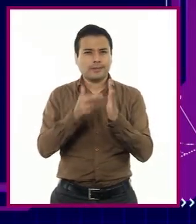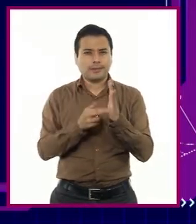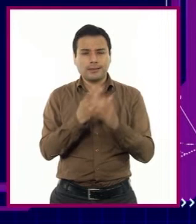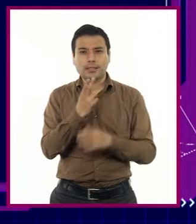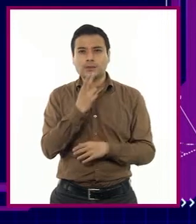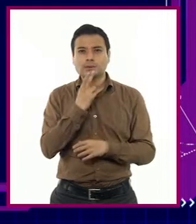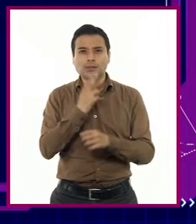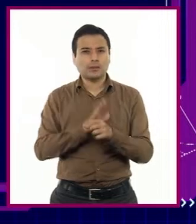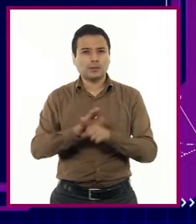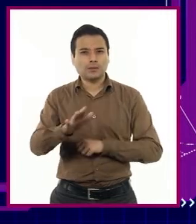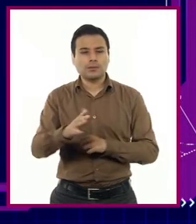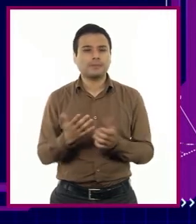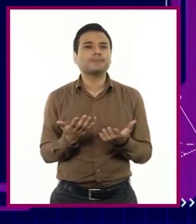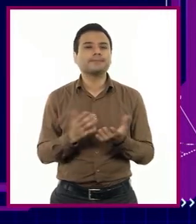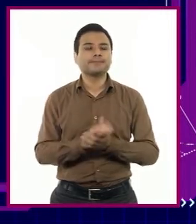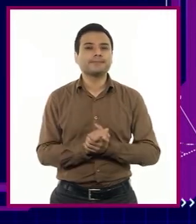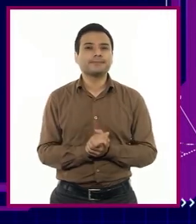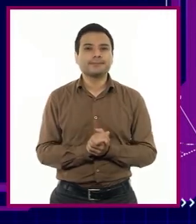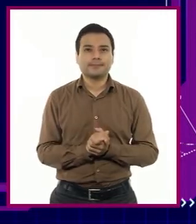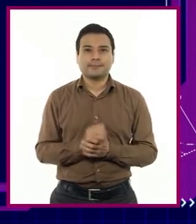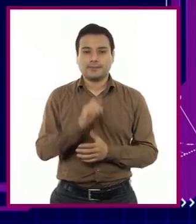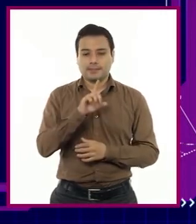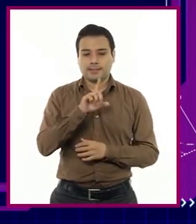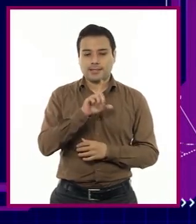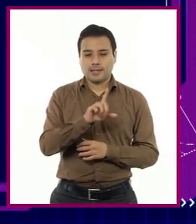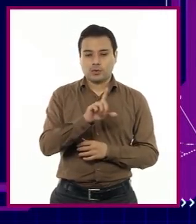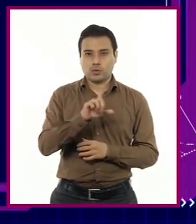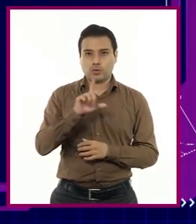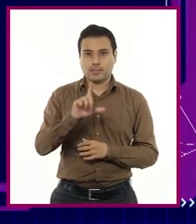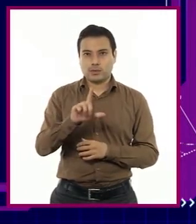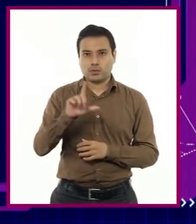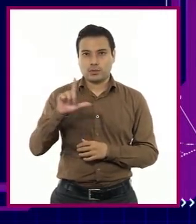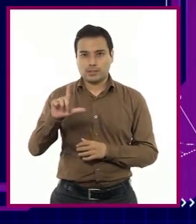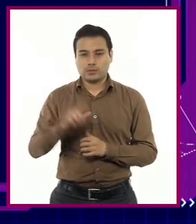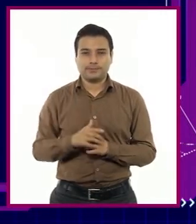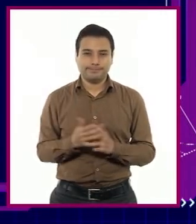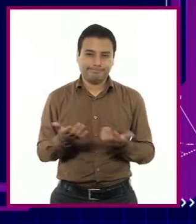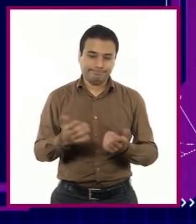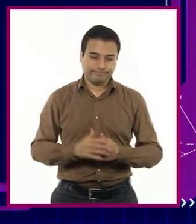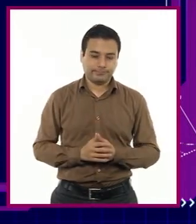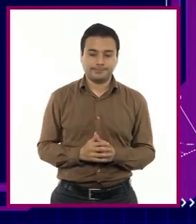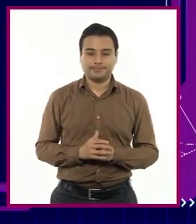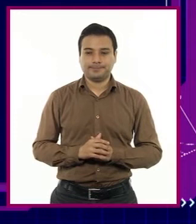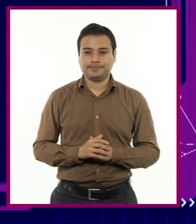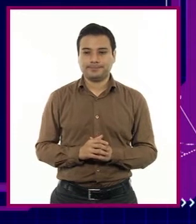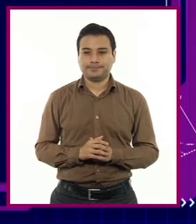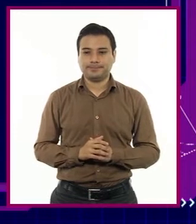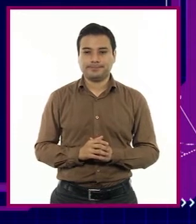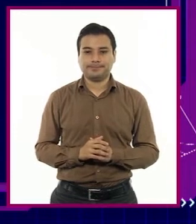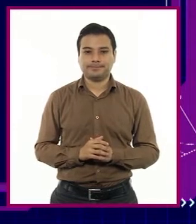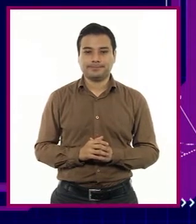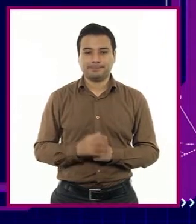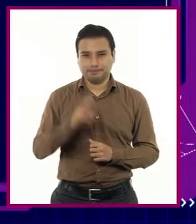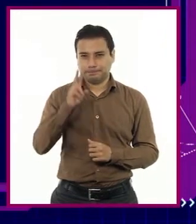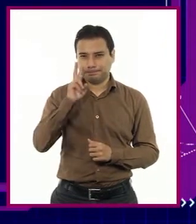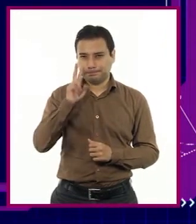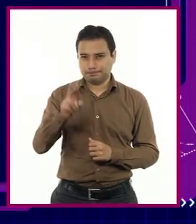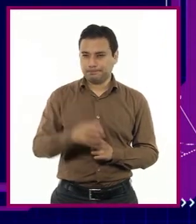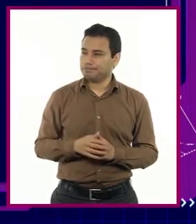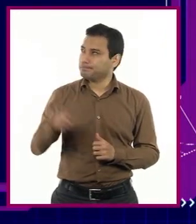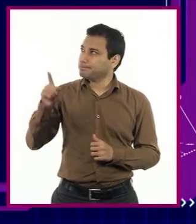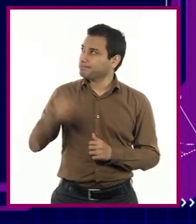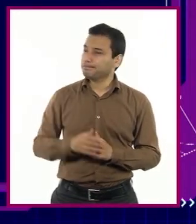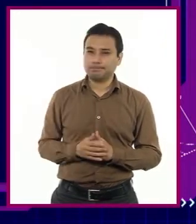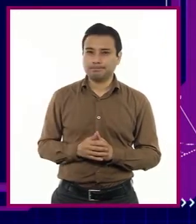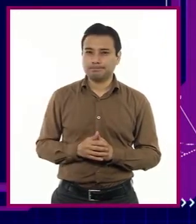establecer la congruencia de los triángulos es lado, lado, lado o LLL. Podemos observar que los tres lados